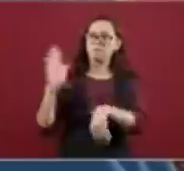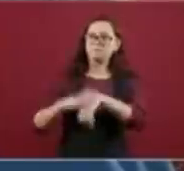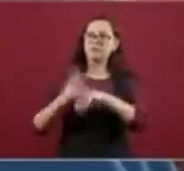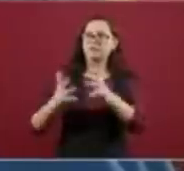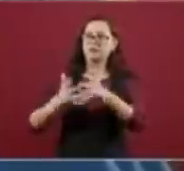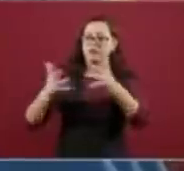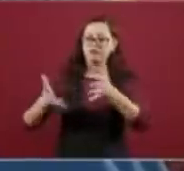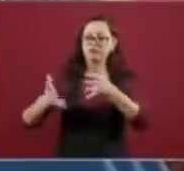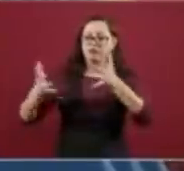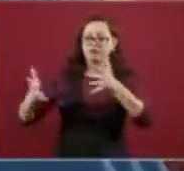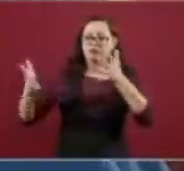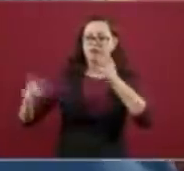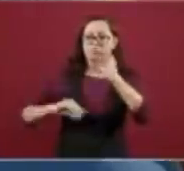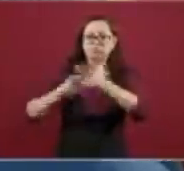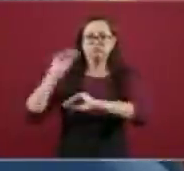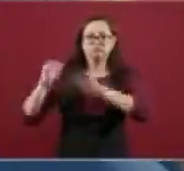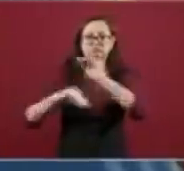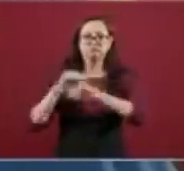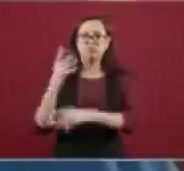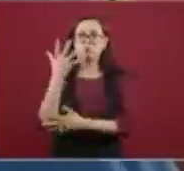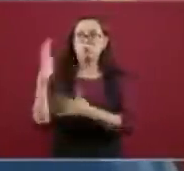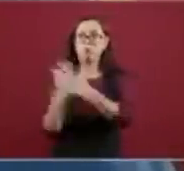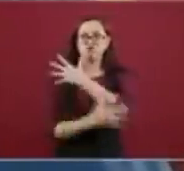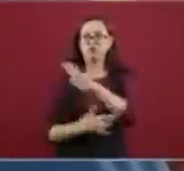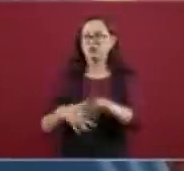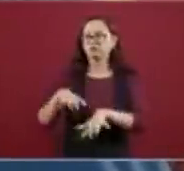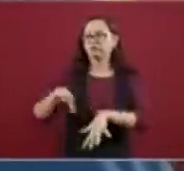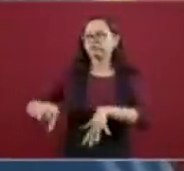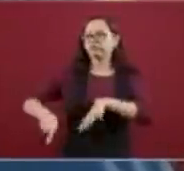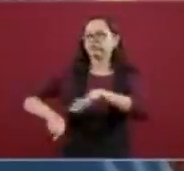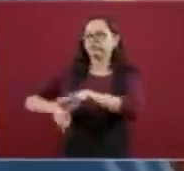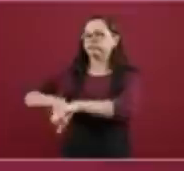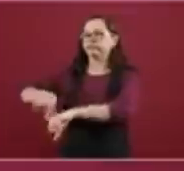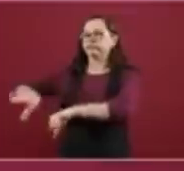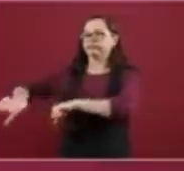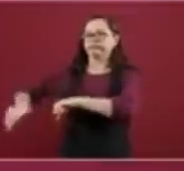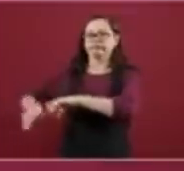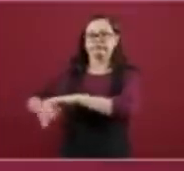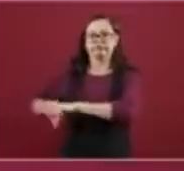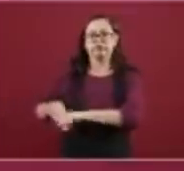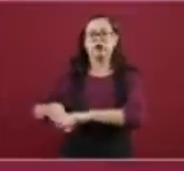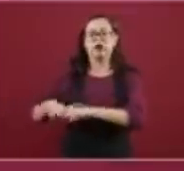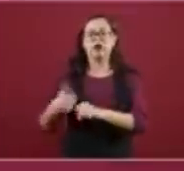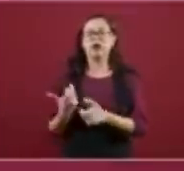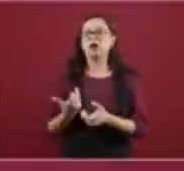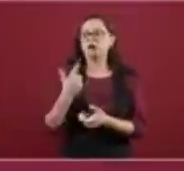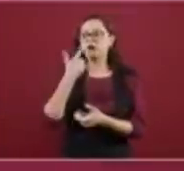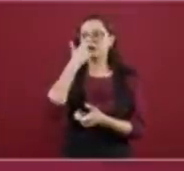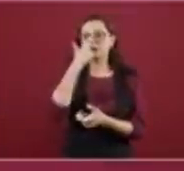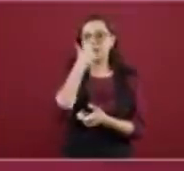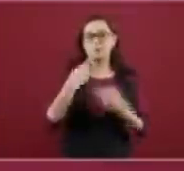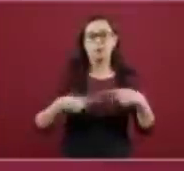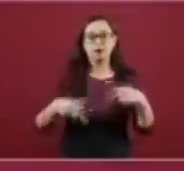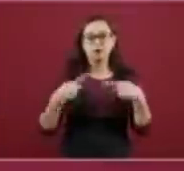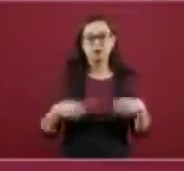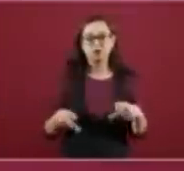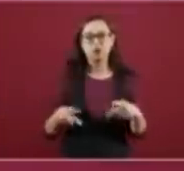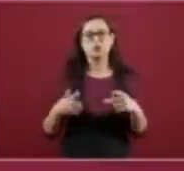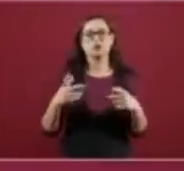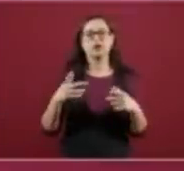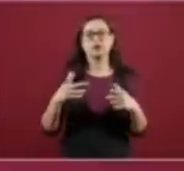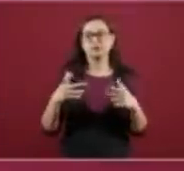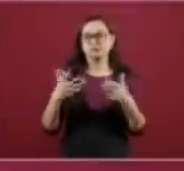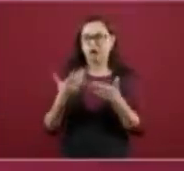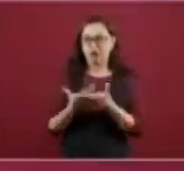y tomando espacio del bosque. Este espacio abierto a la gente, a la creatividad,